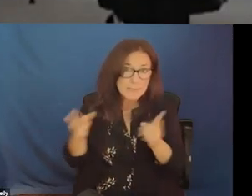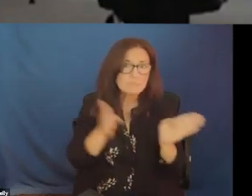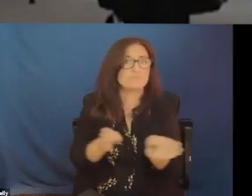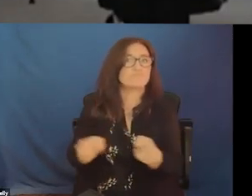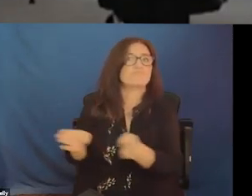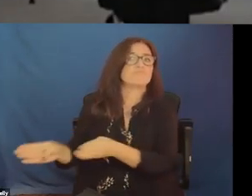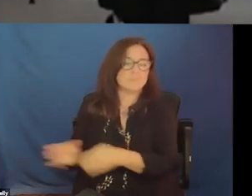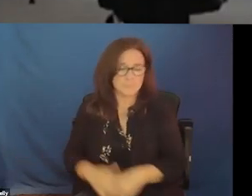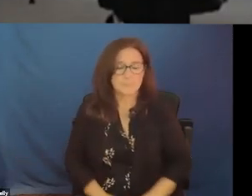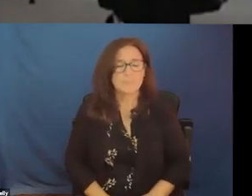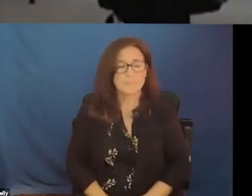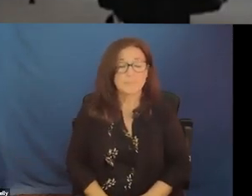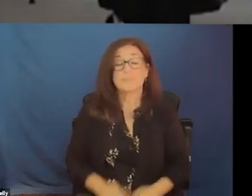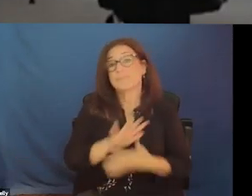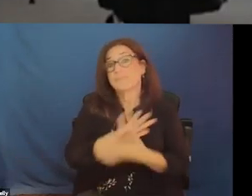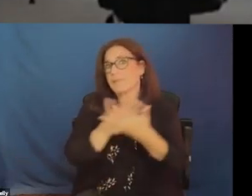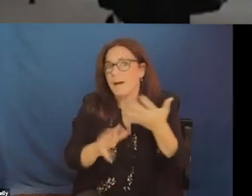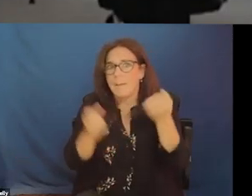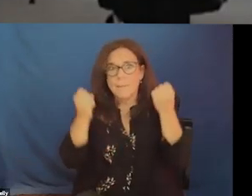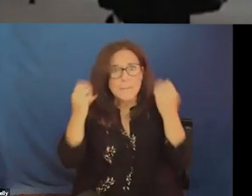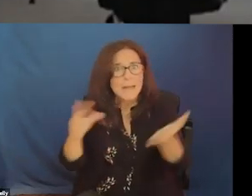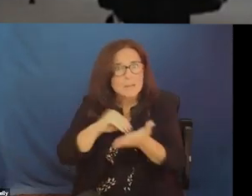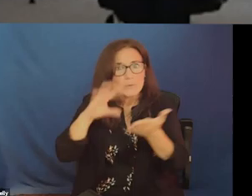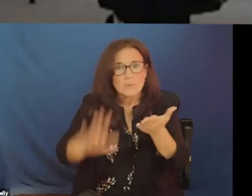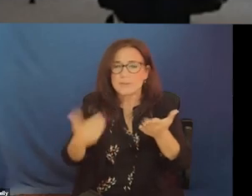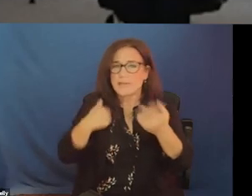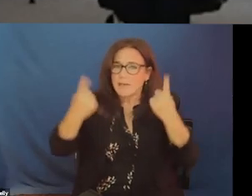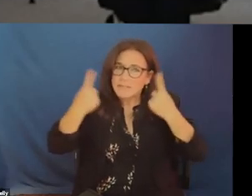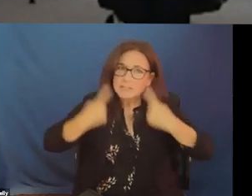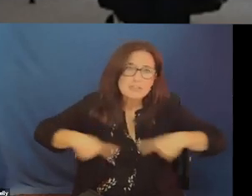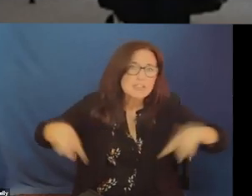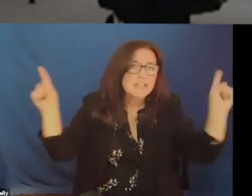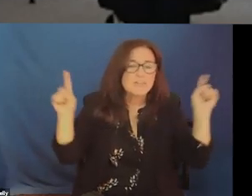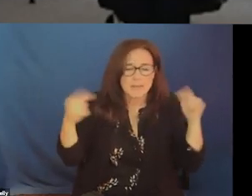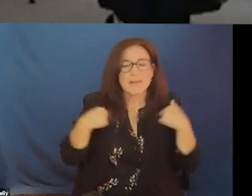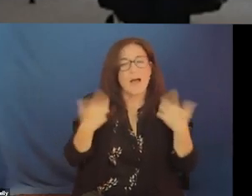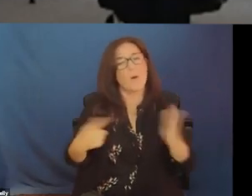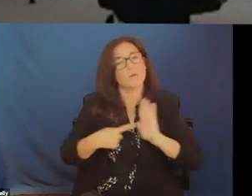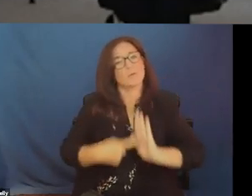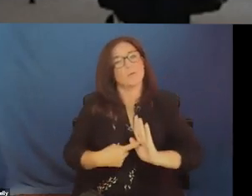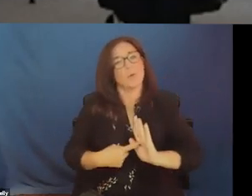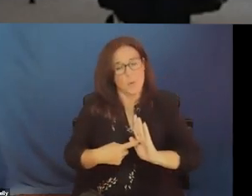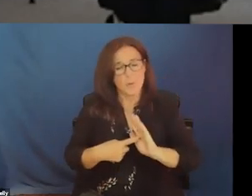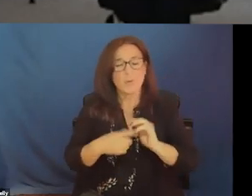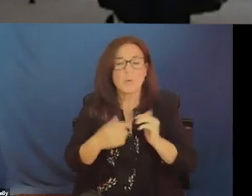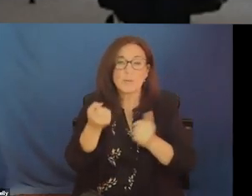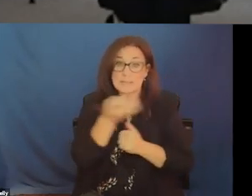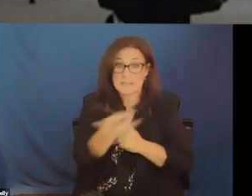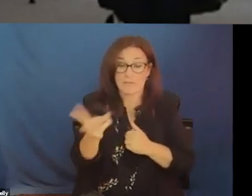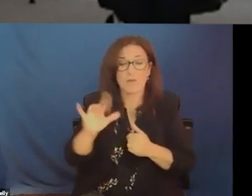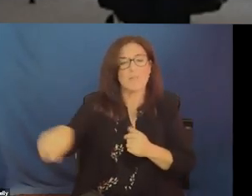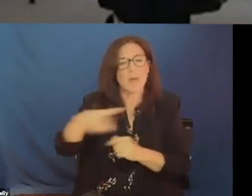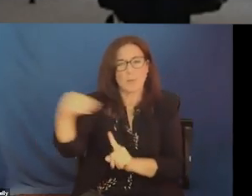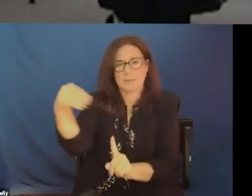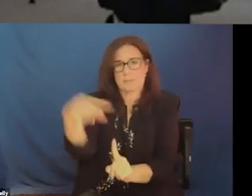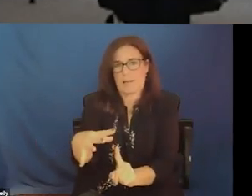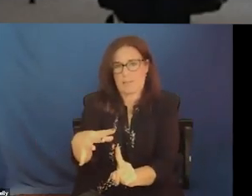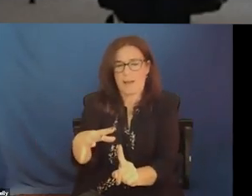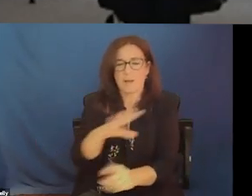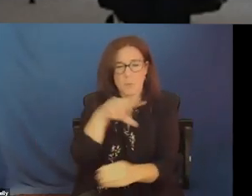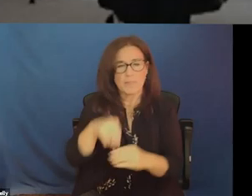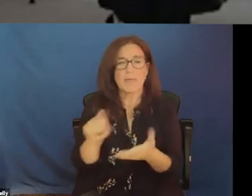hay tantos logros estudiantiles que compartir quiero compartir con ustedes a aquellos quienes recientemente estuvieron en